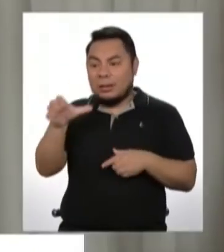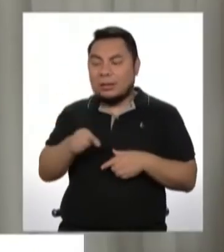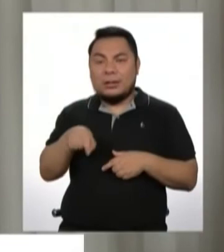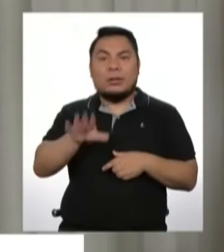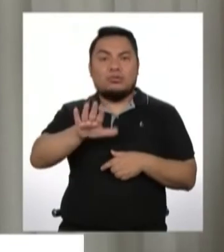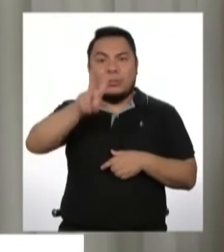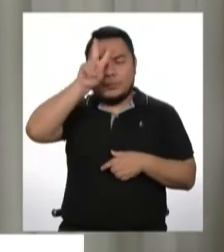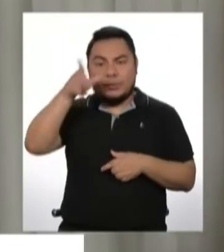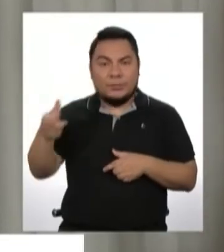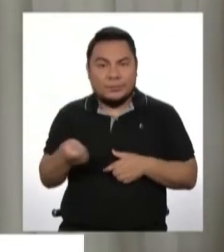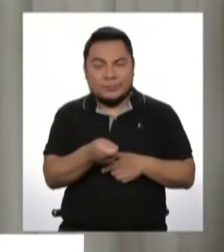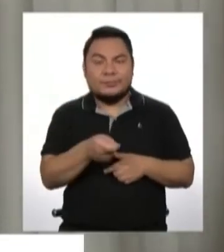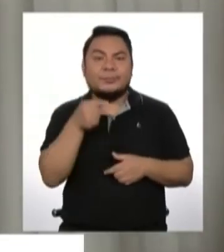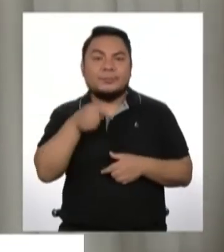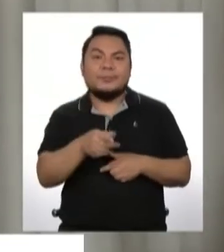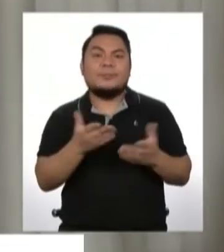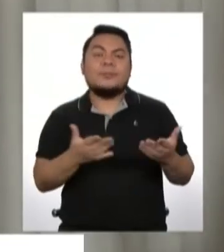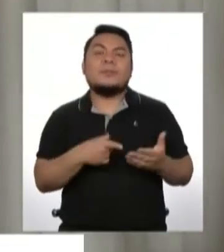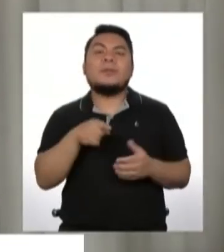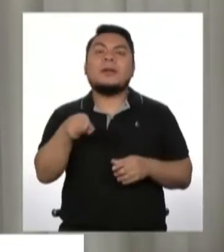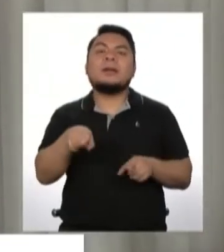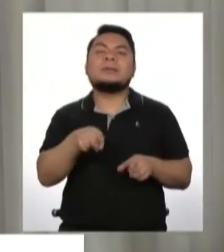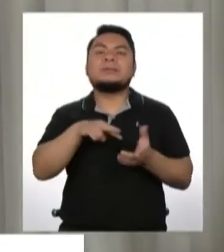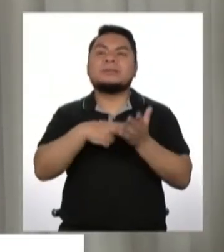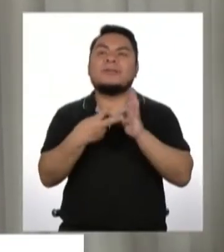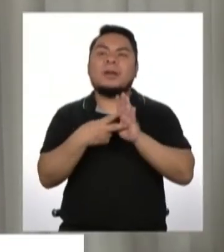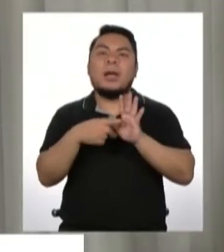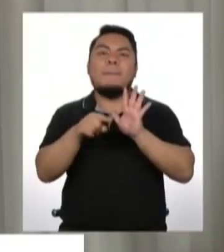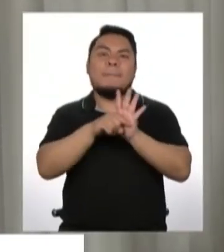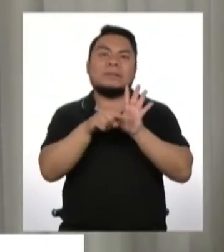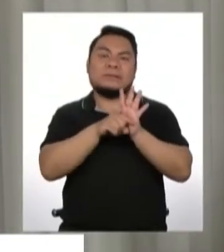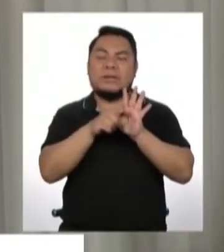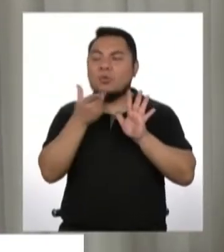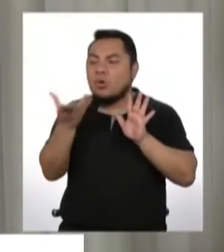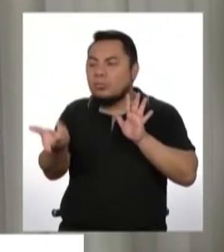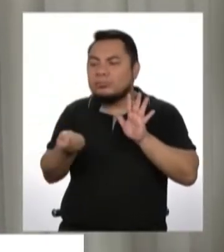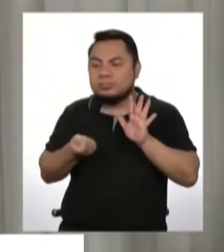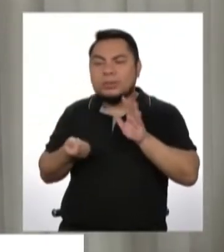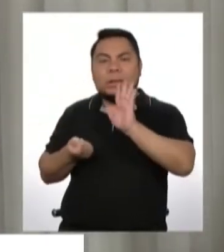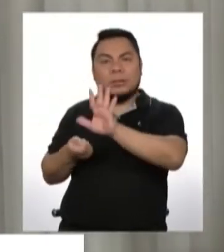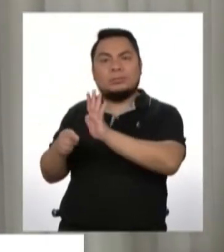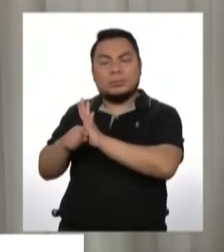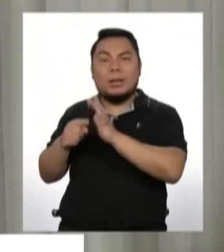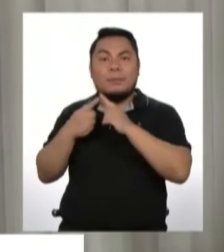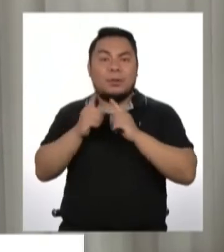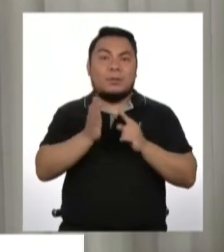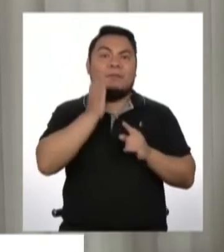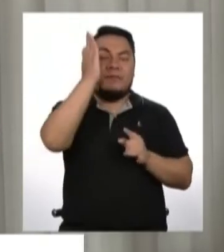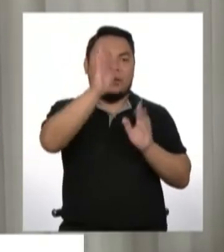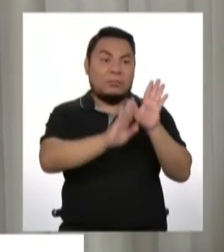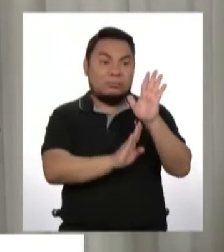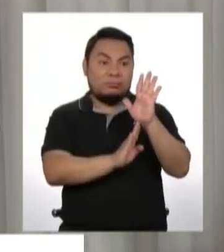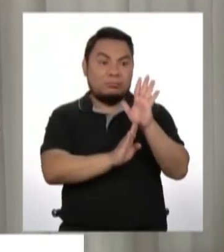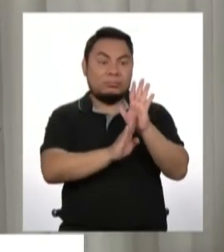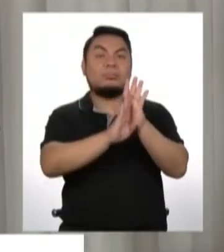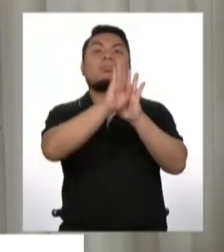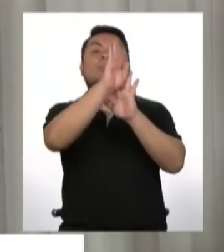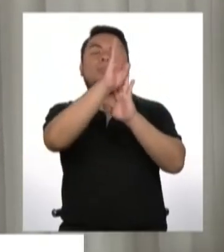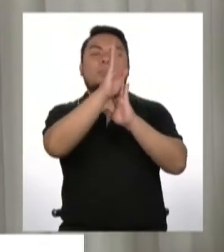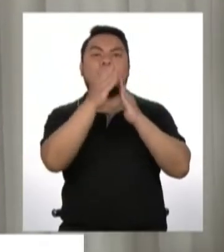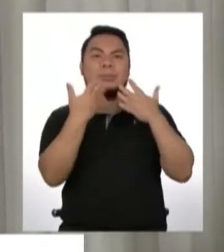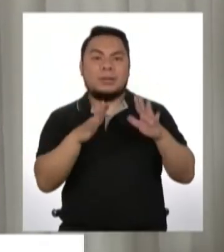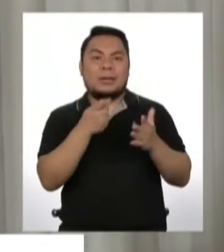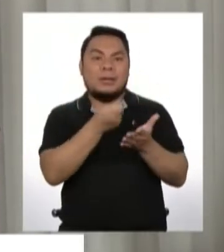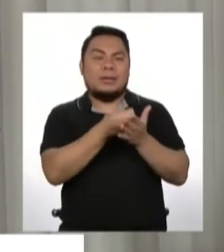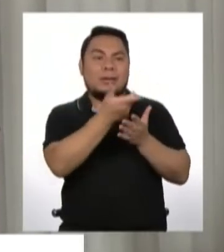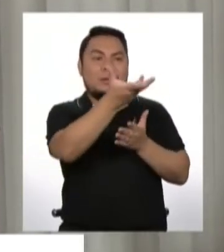día de hoy esto se computa como un pasivo contingente y si en el futuro se activa la garantía, es decir, si efectivamente el Tesoro Público